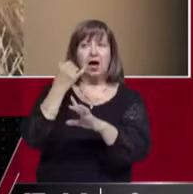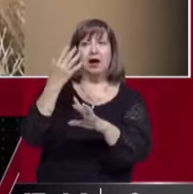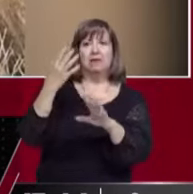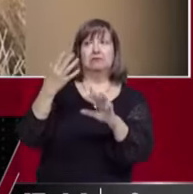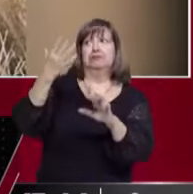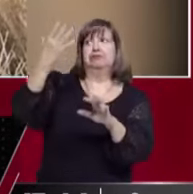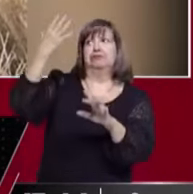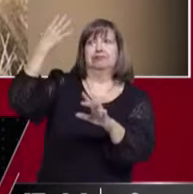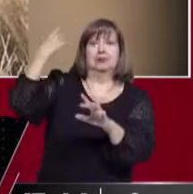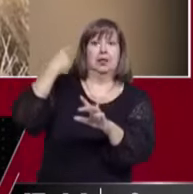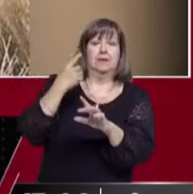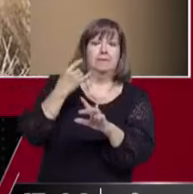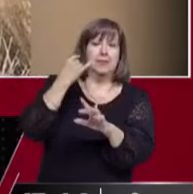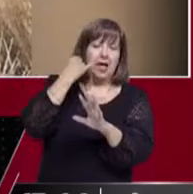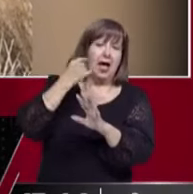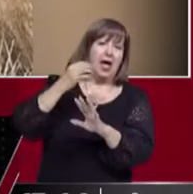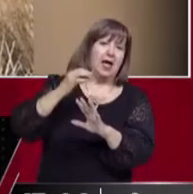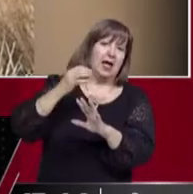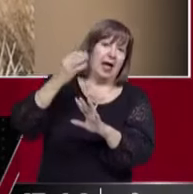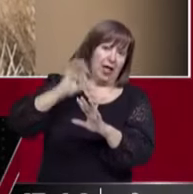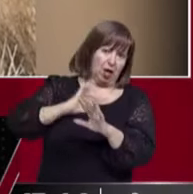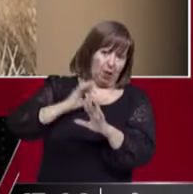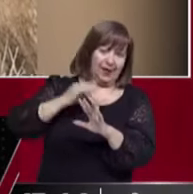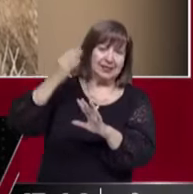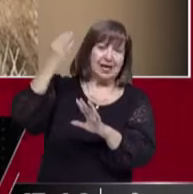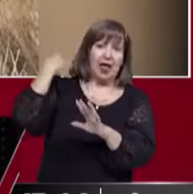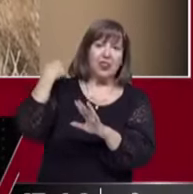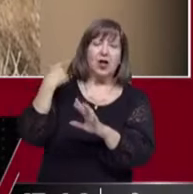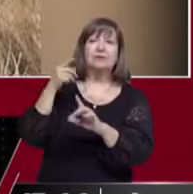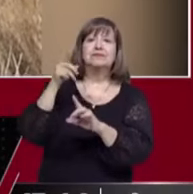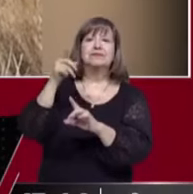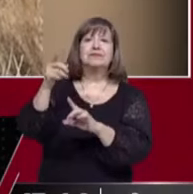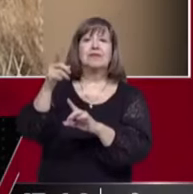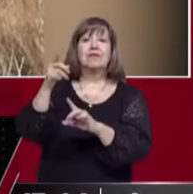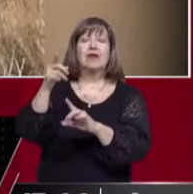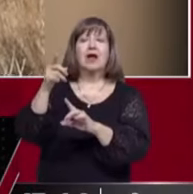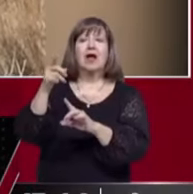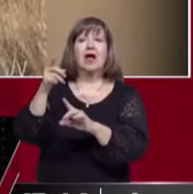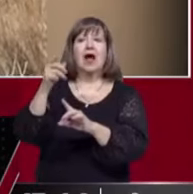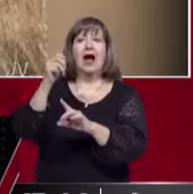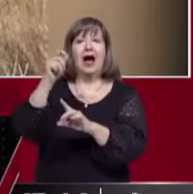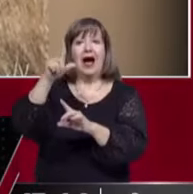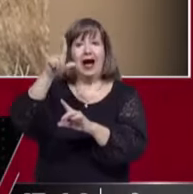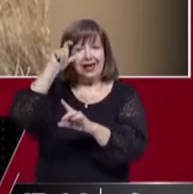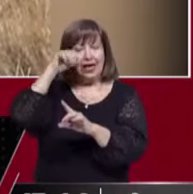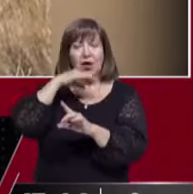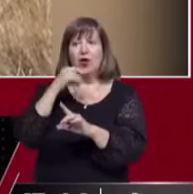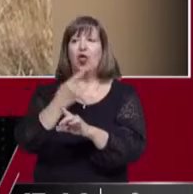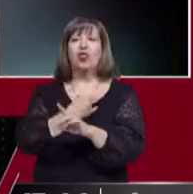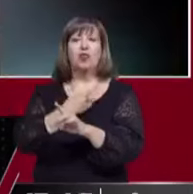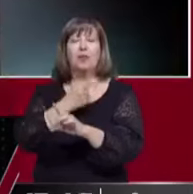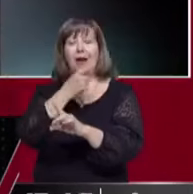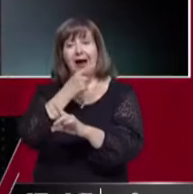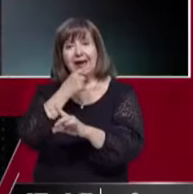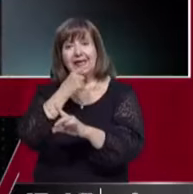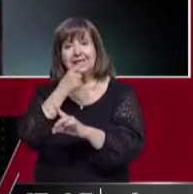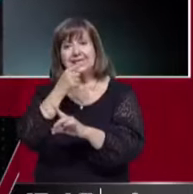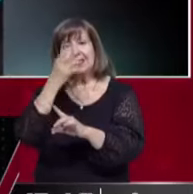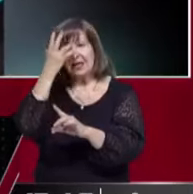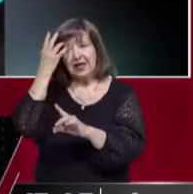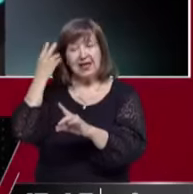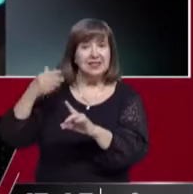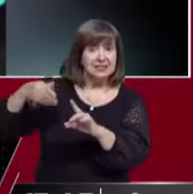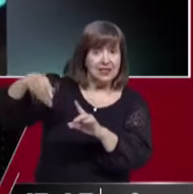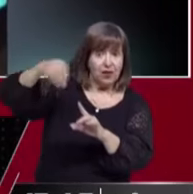un 100% por su familia, pero tienen el dato de que Alejo habría sido trasladado a un penal de menor